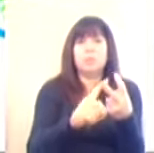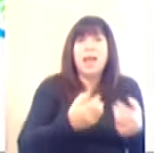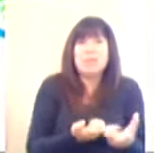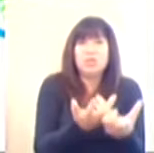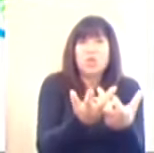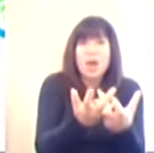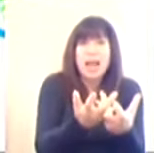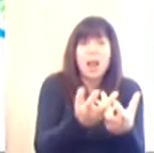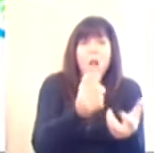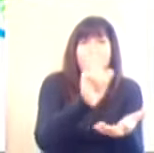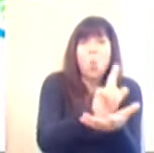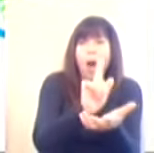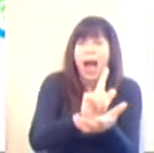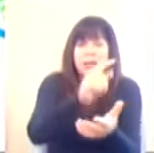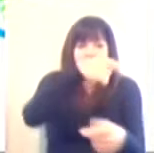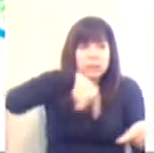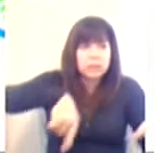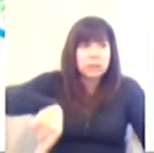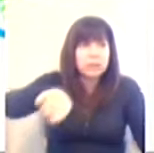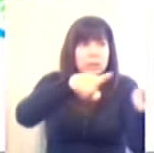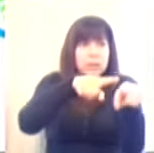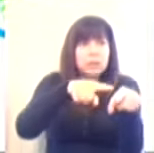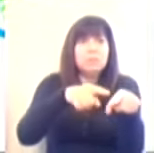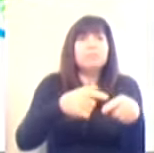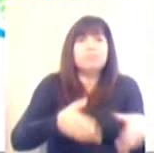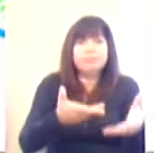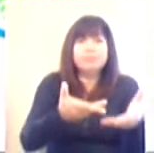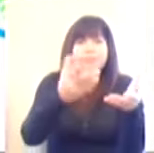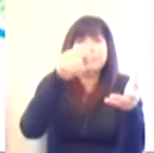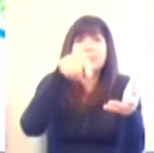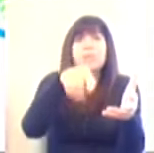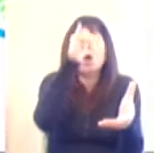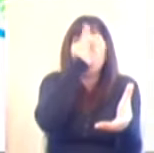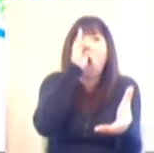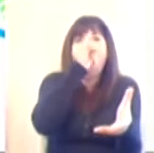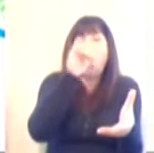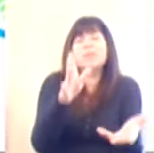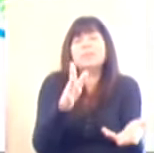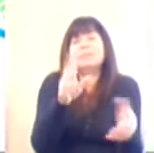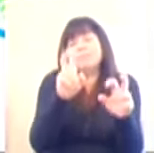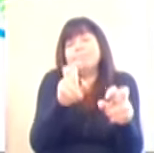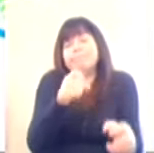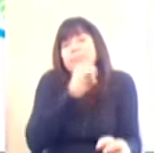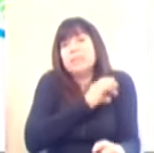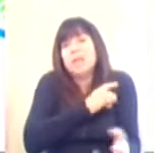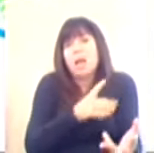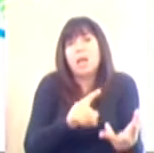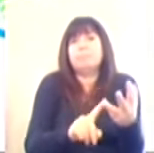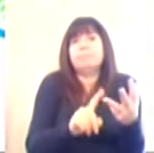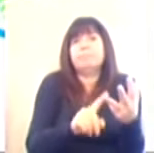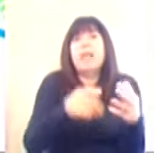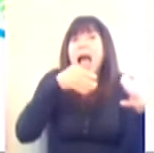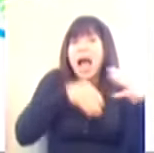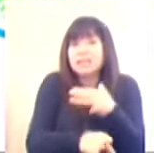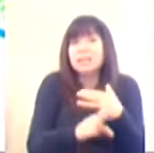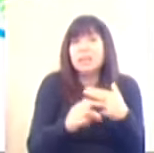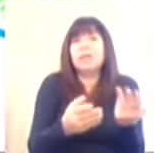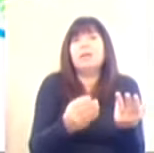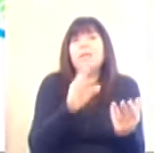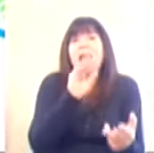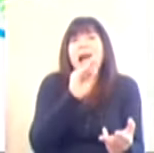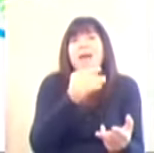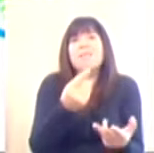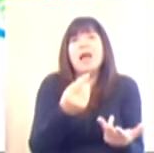aire, y de eso vamos a hablar como en el caso de Chile. Y cuando hablamos de asequible, uno tiene una dimensión